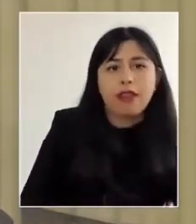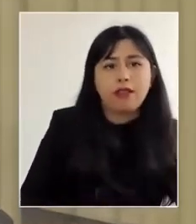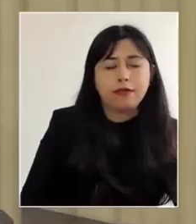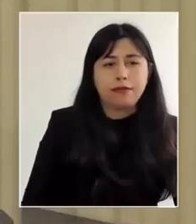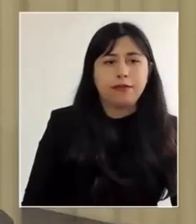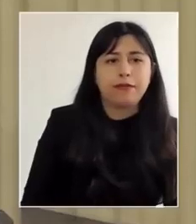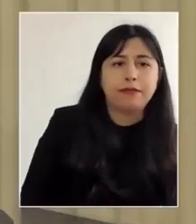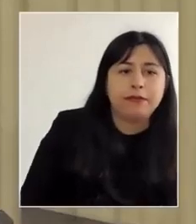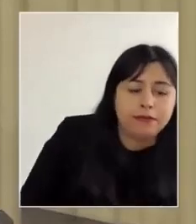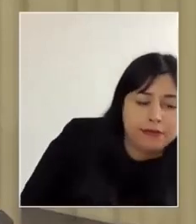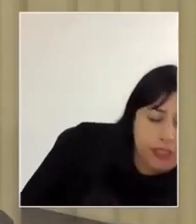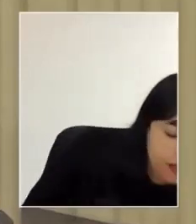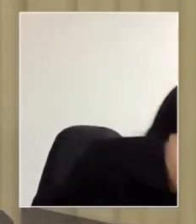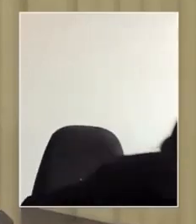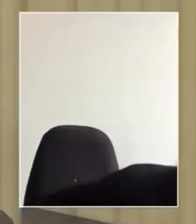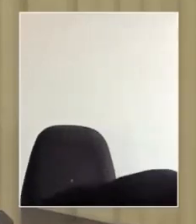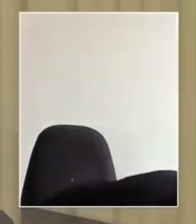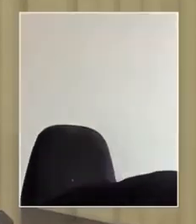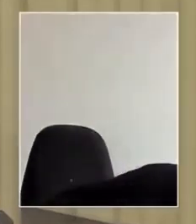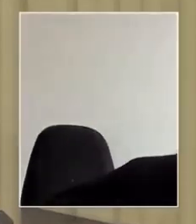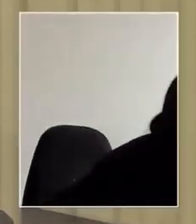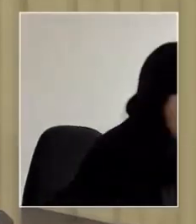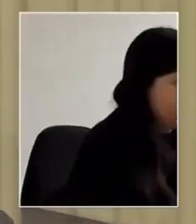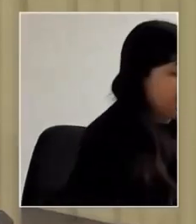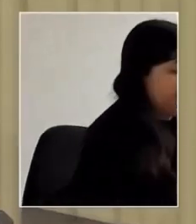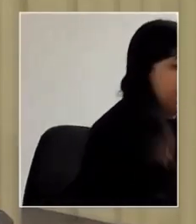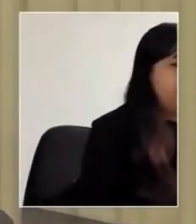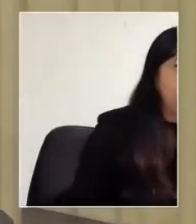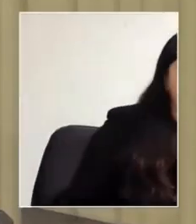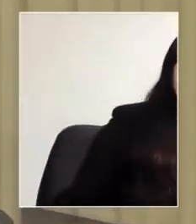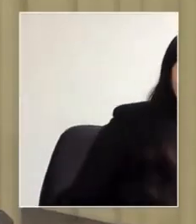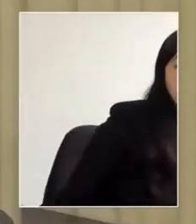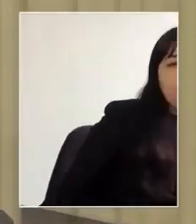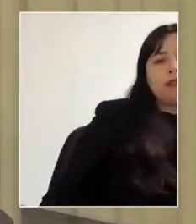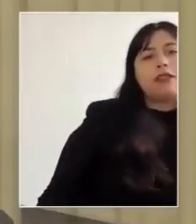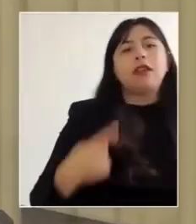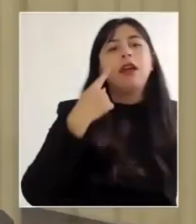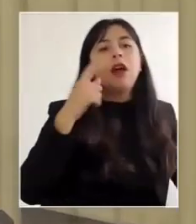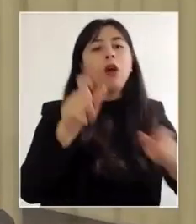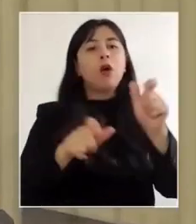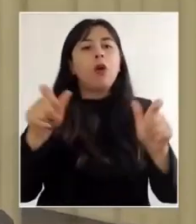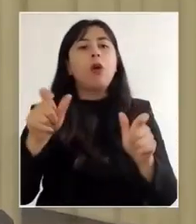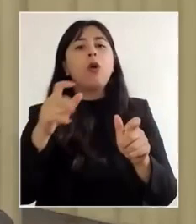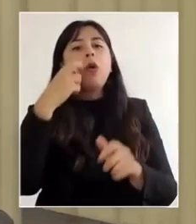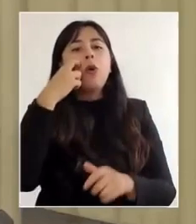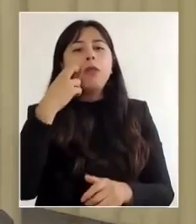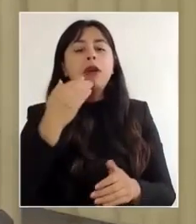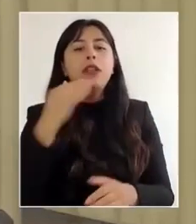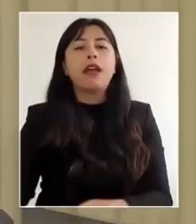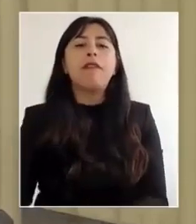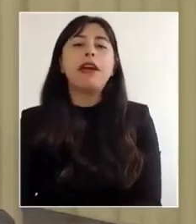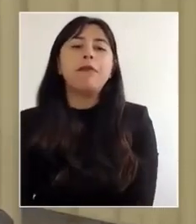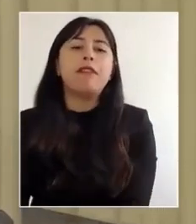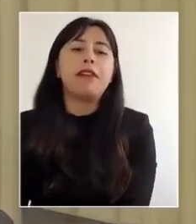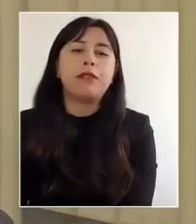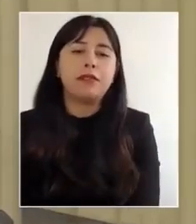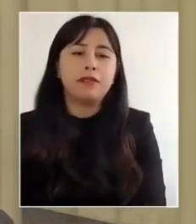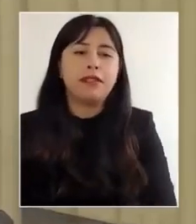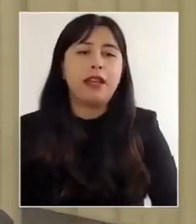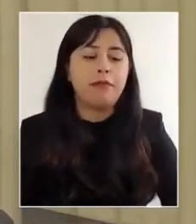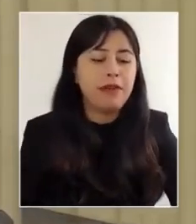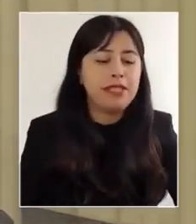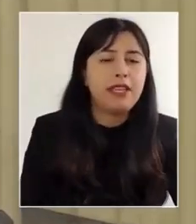pero los seres humanos crecimos uno tenemos más voluntad de aprender de lo otro lo mejor y yo soy una de Quiero